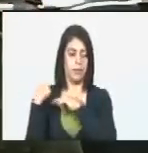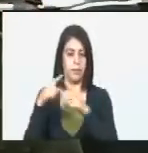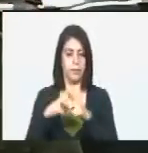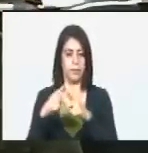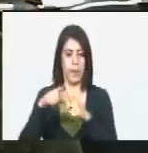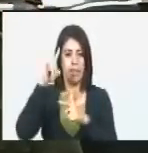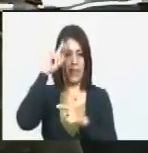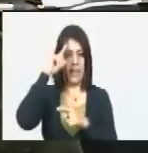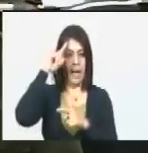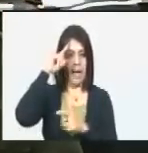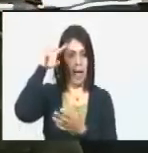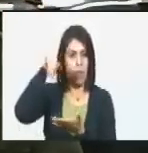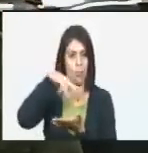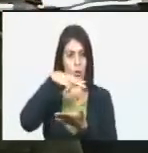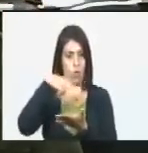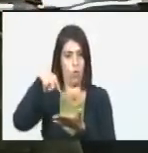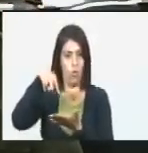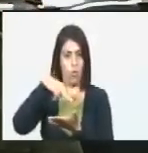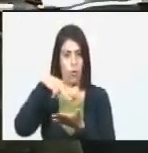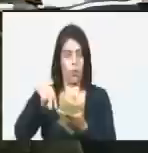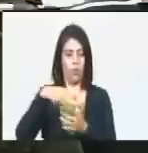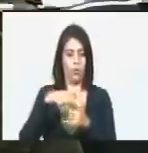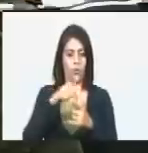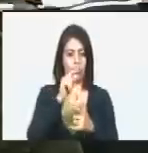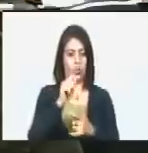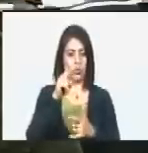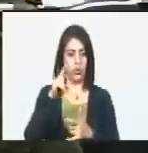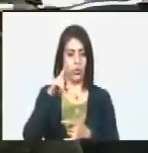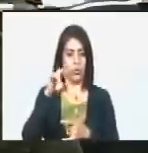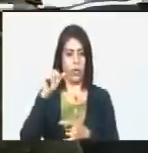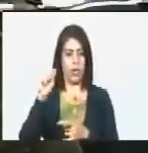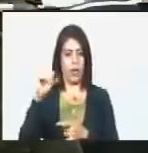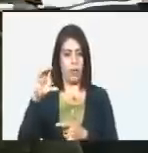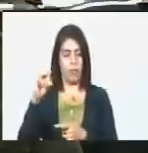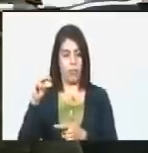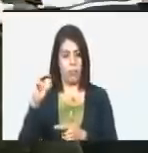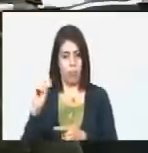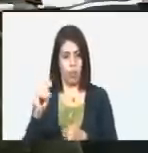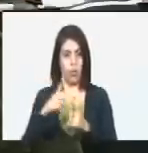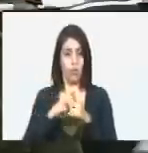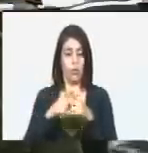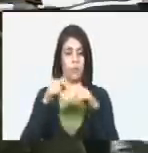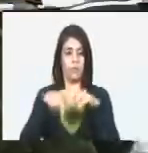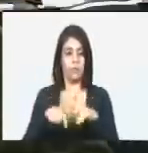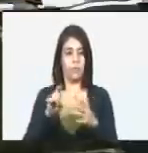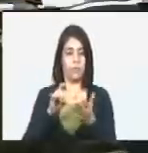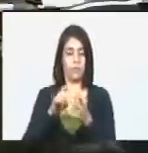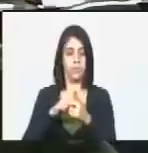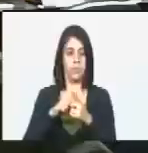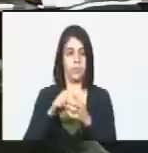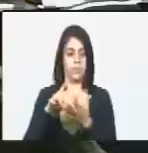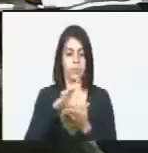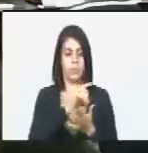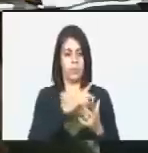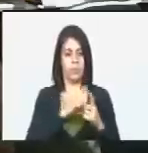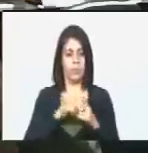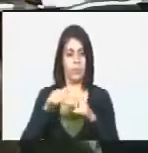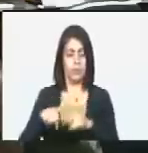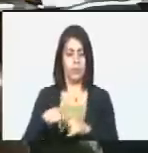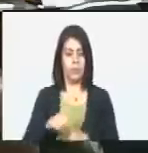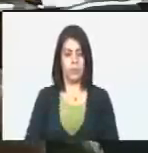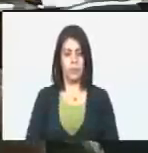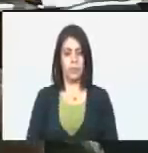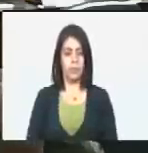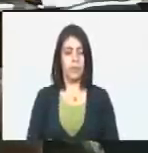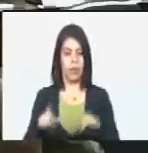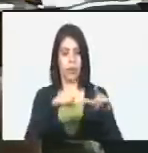Danzantes de Turiamo. Los Diablos Danzantes de Turiamo fueron expulsados de su sitio natural,